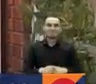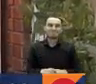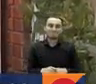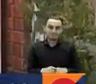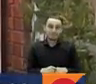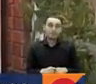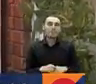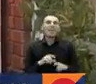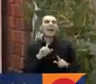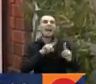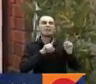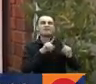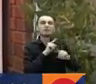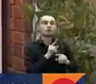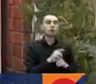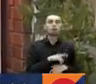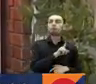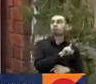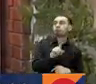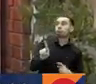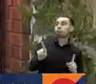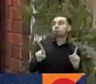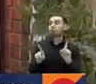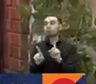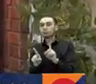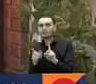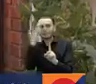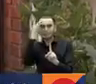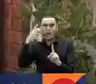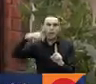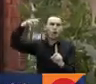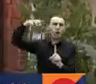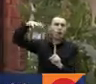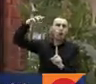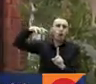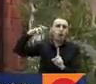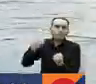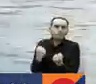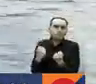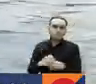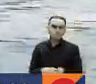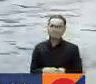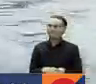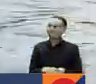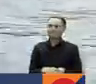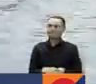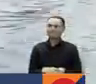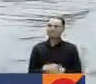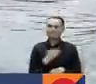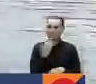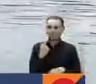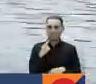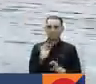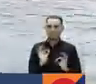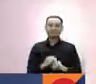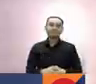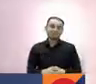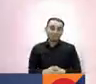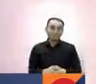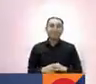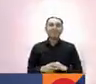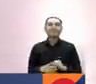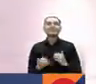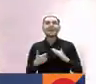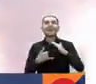pero muy poca, porque lloviendo pues la gente se complica para venir. Según el IDEAM, la temporada de lluvias en la